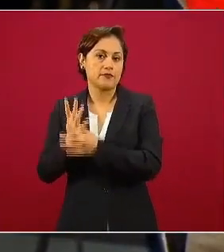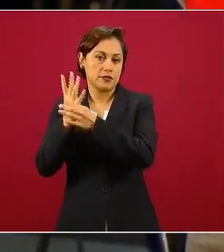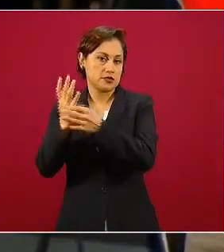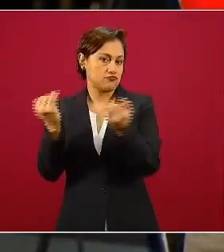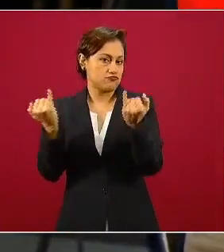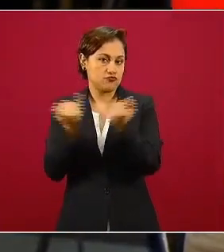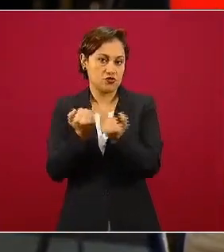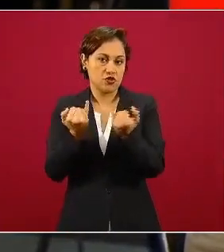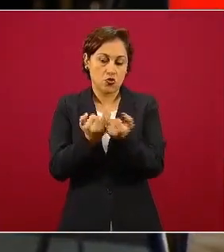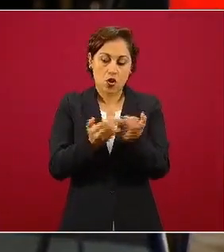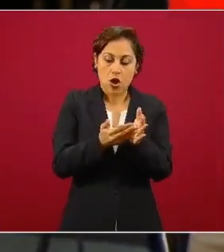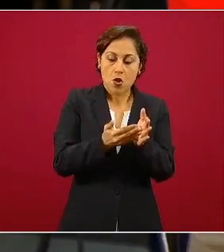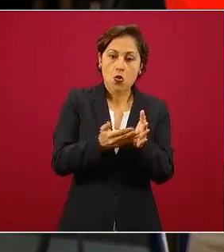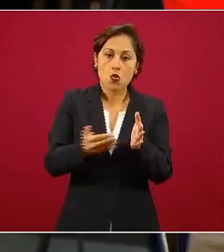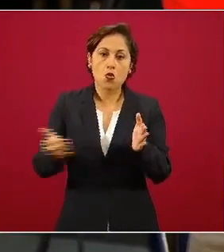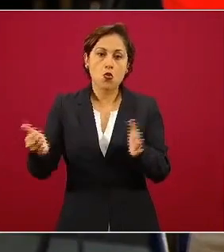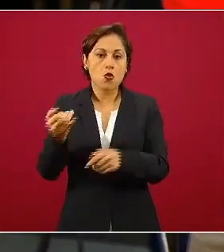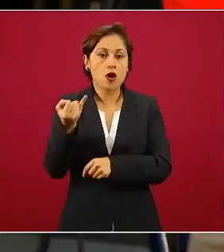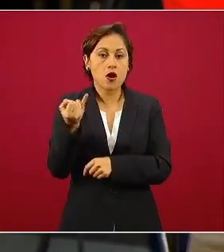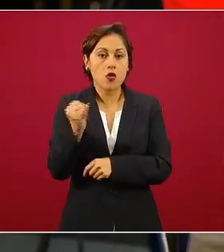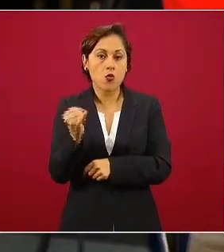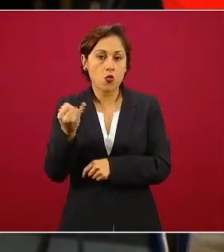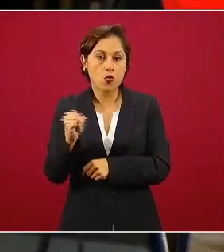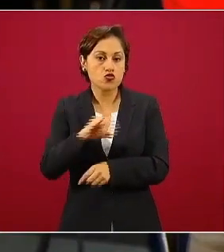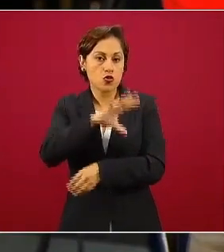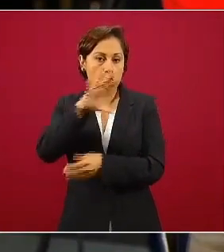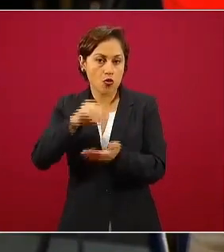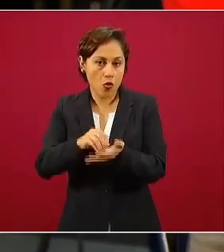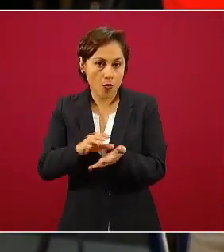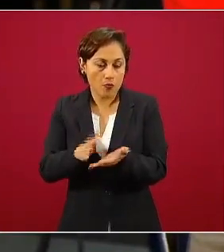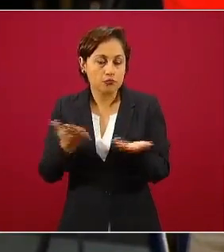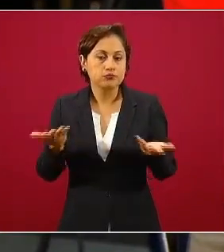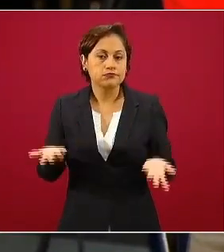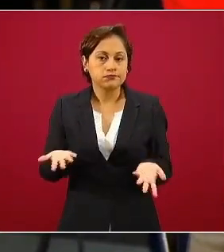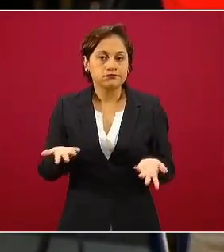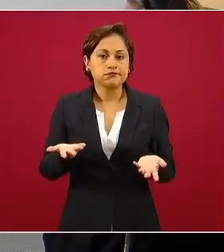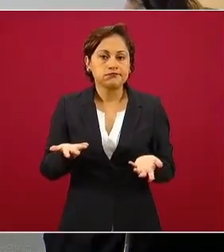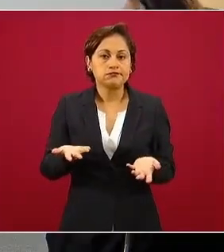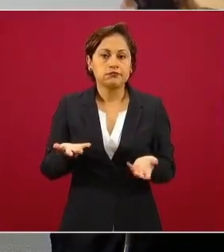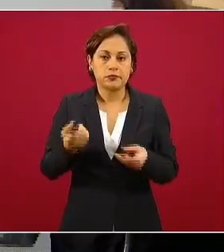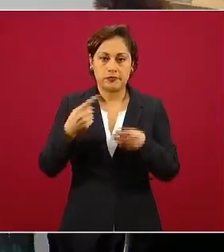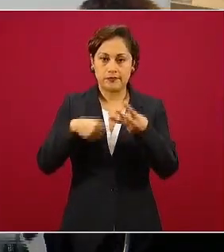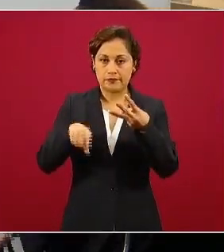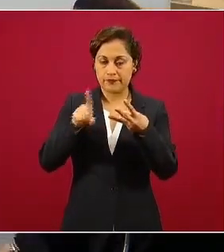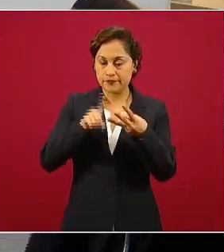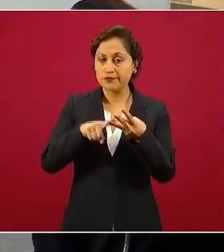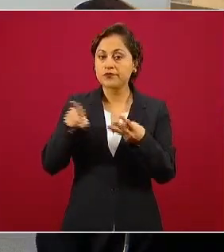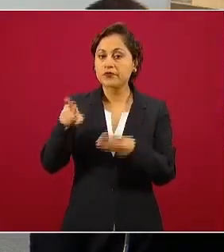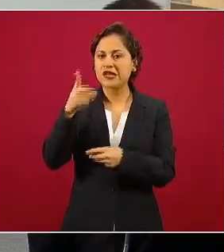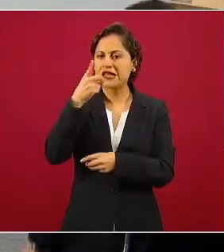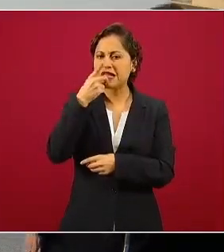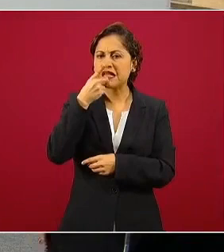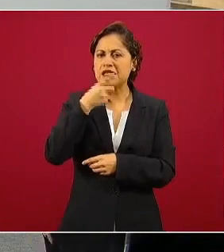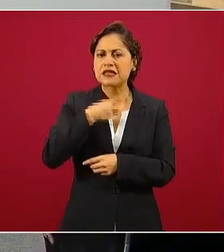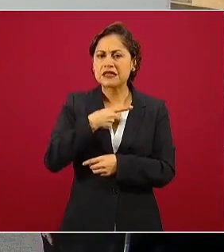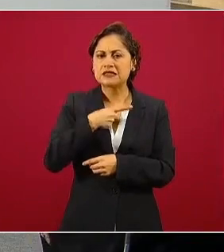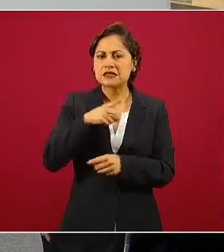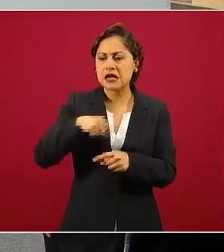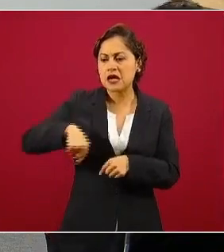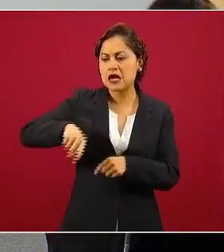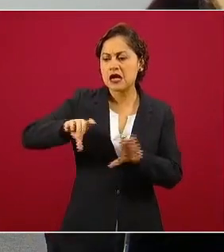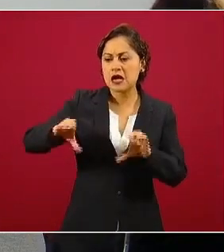todo el mes de junio. Esto por un lado. Y hablaba usted de las recomendaciones que sí pueden hacer los